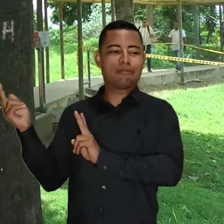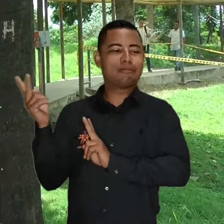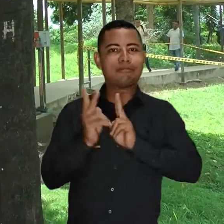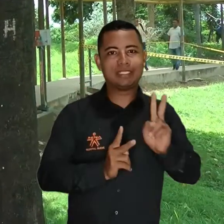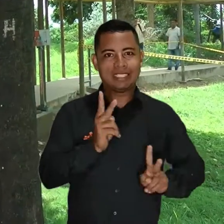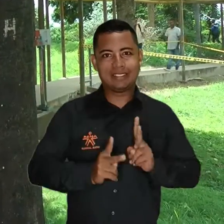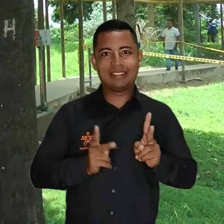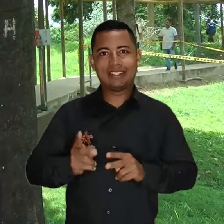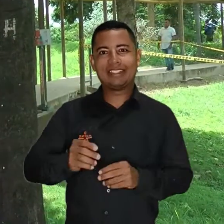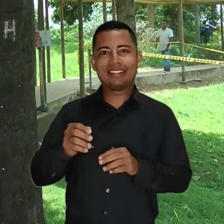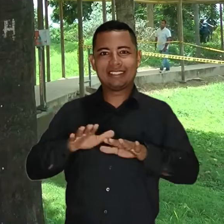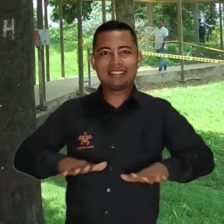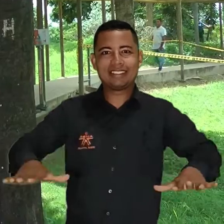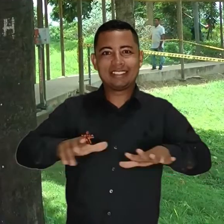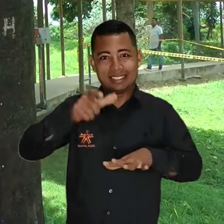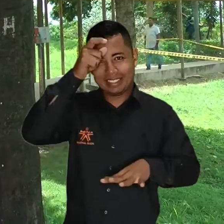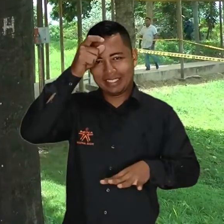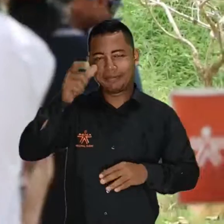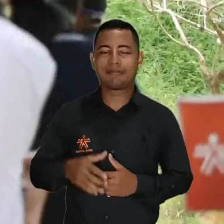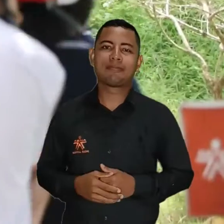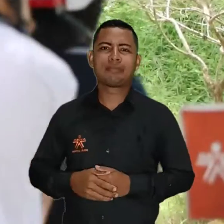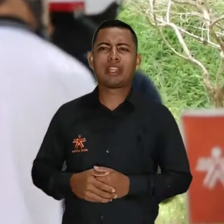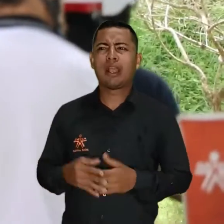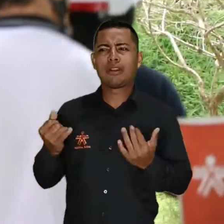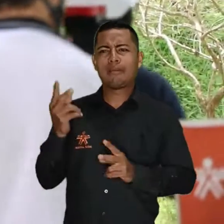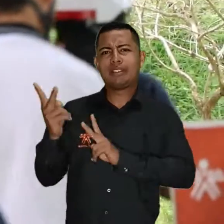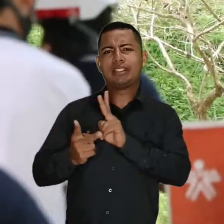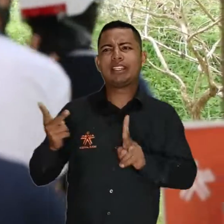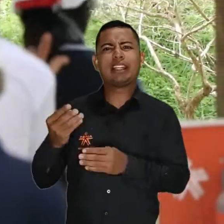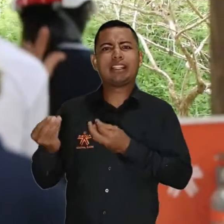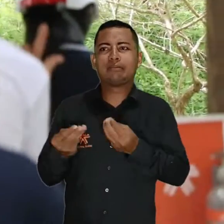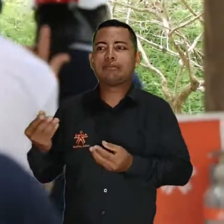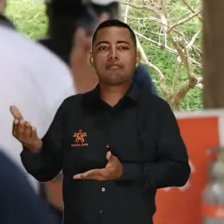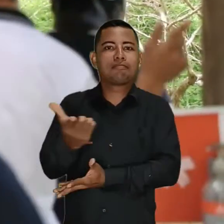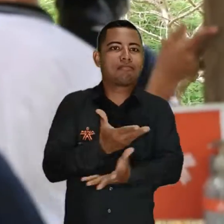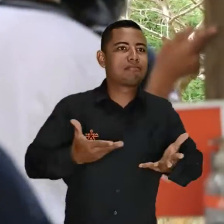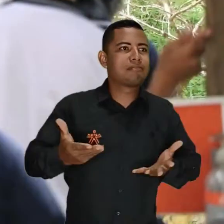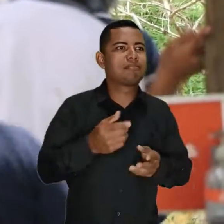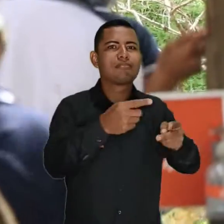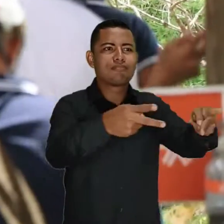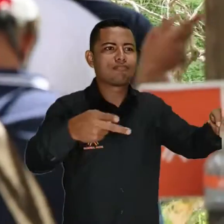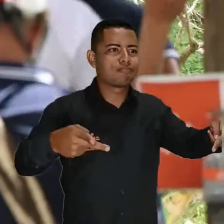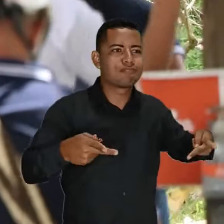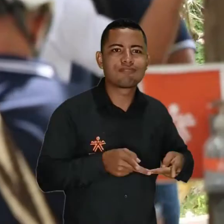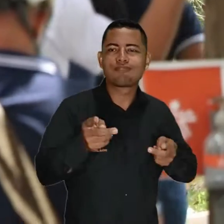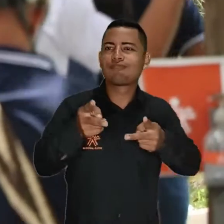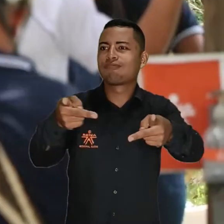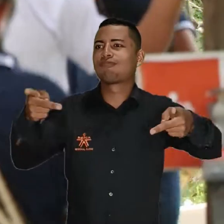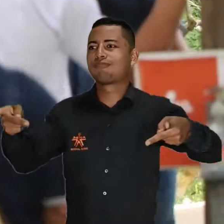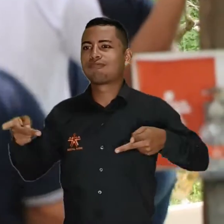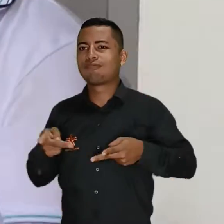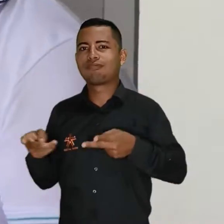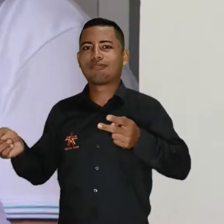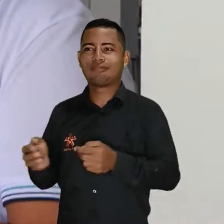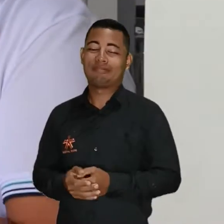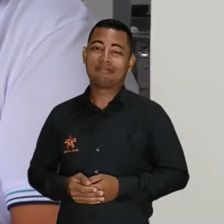en el municipio de Corozal. Estamos aprovechando esta visita para interrelacionarlo con todos los